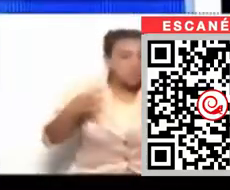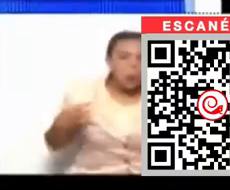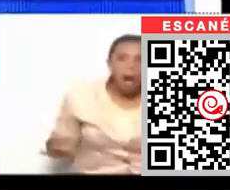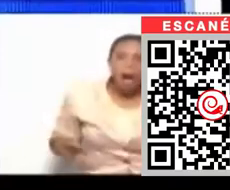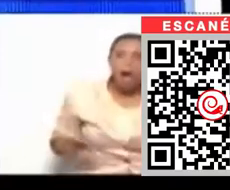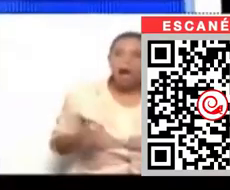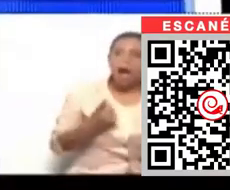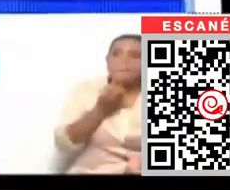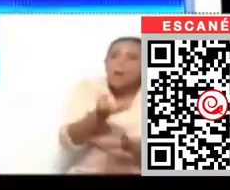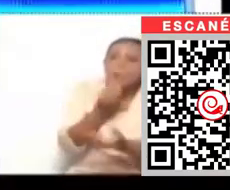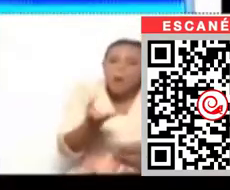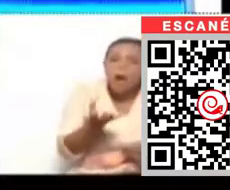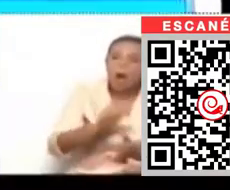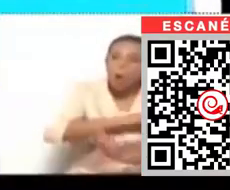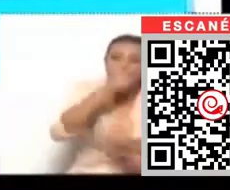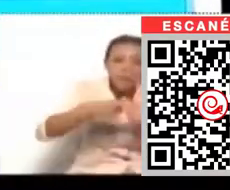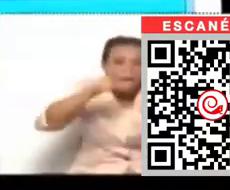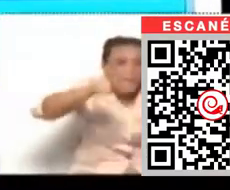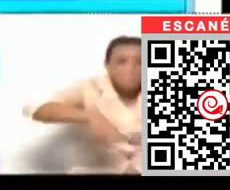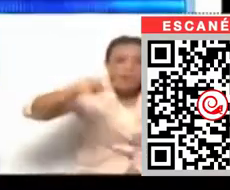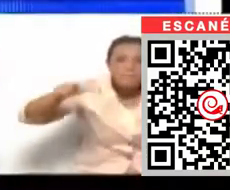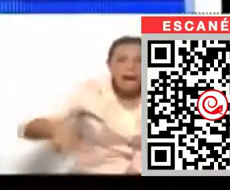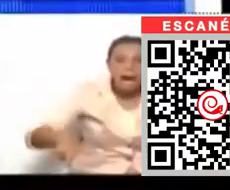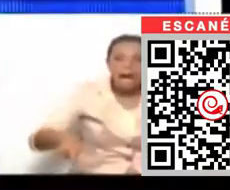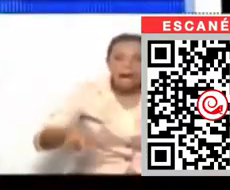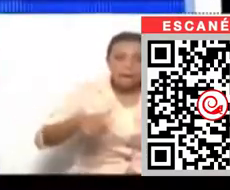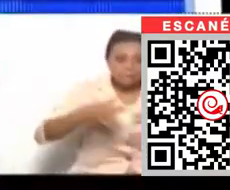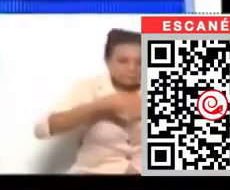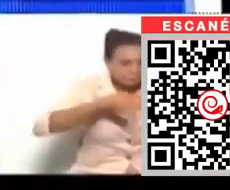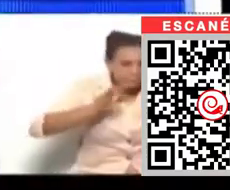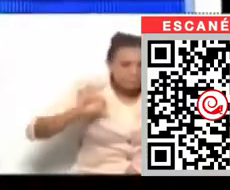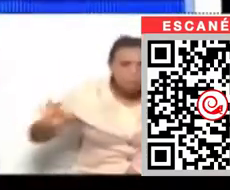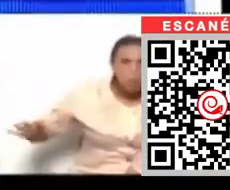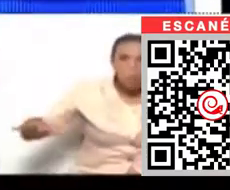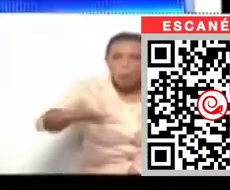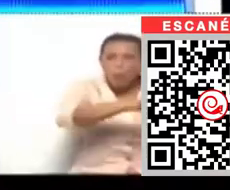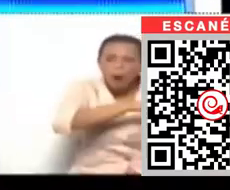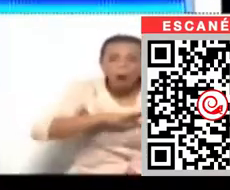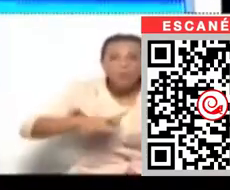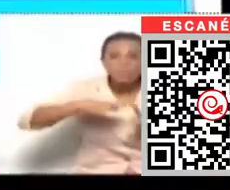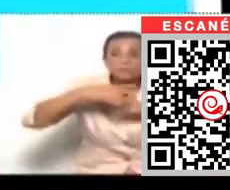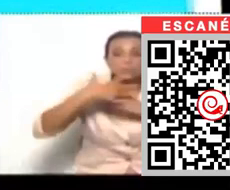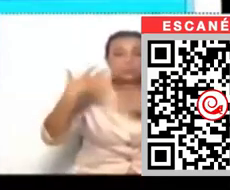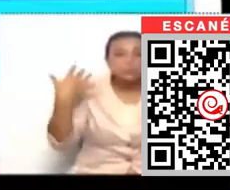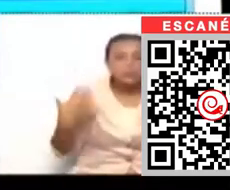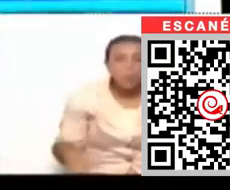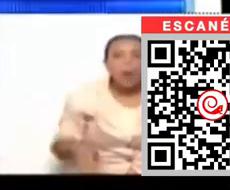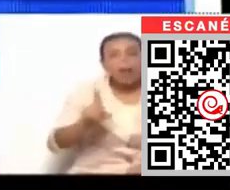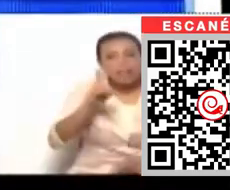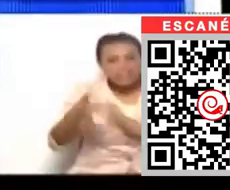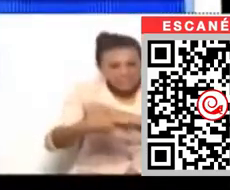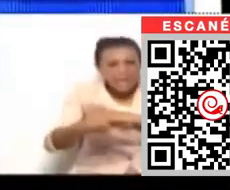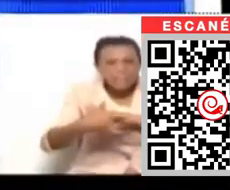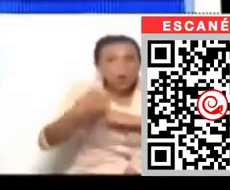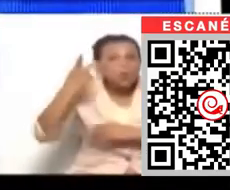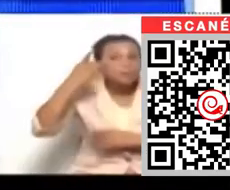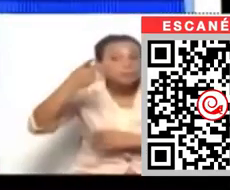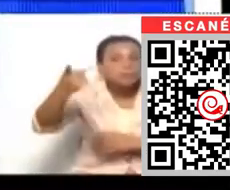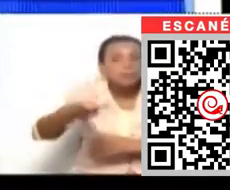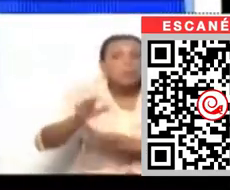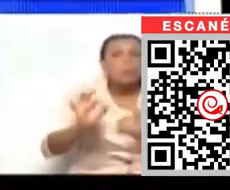actuar sobre poblaciones completas para desencadenar lo que se ha denominado, también en términos